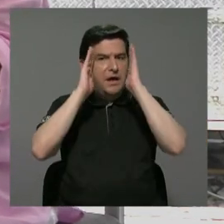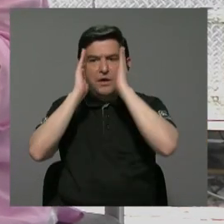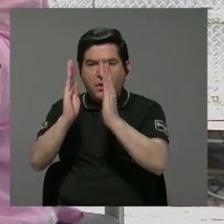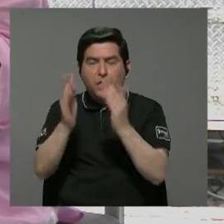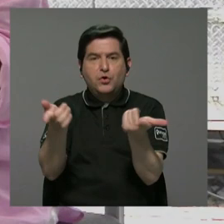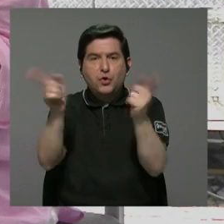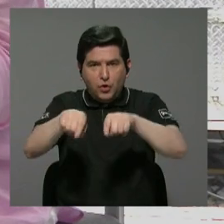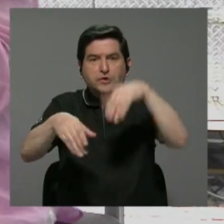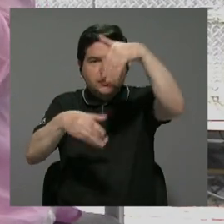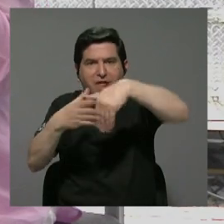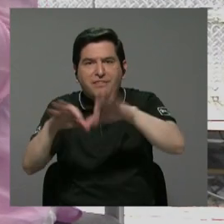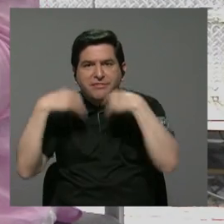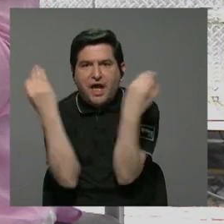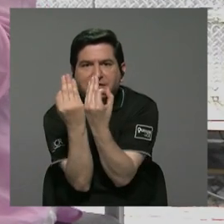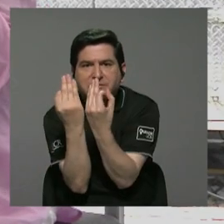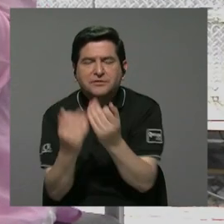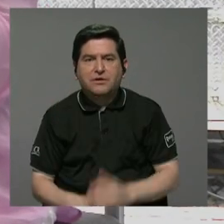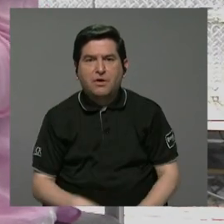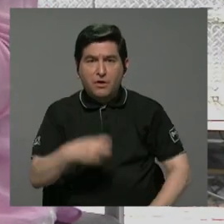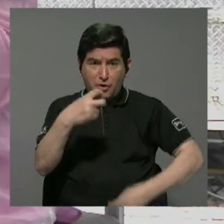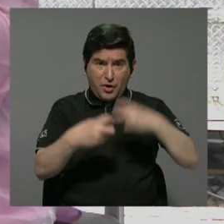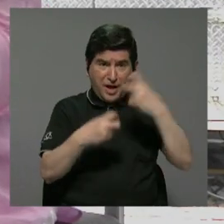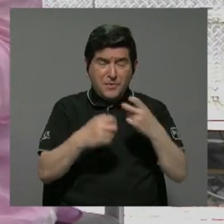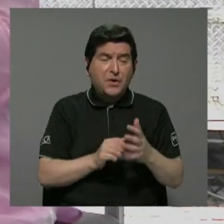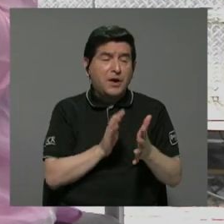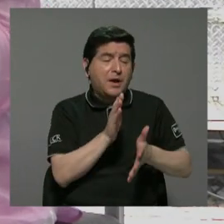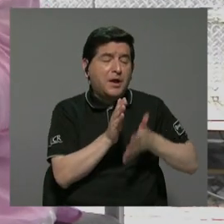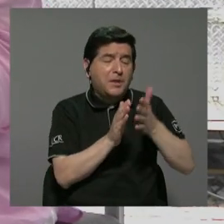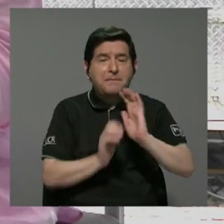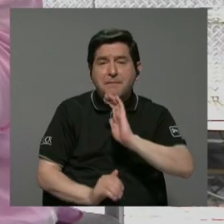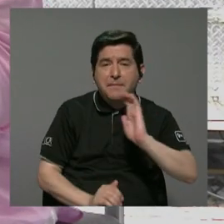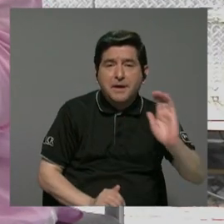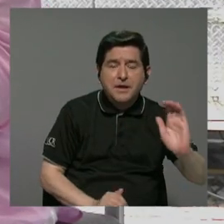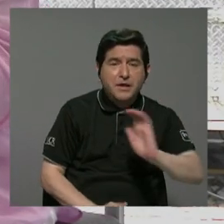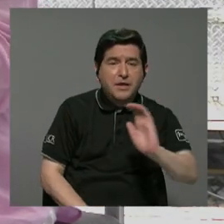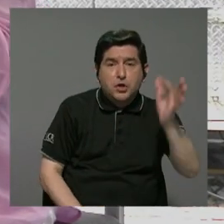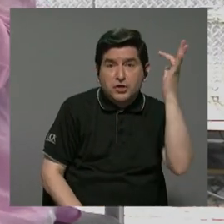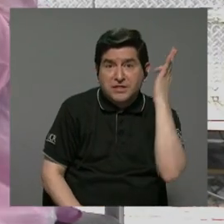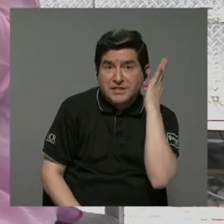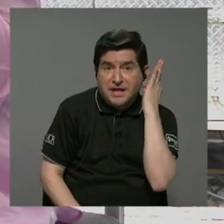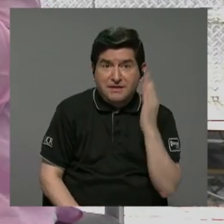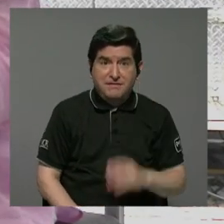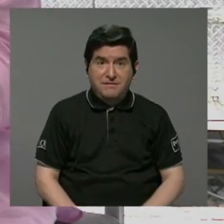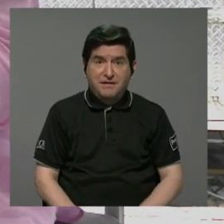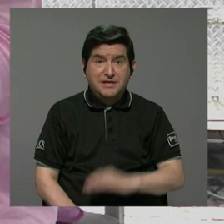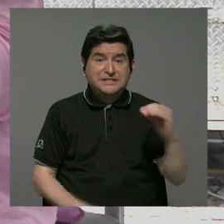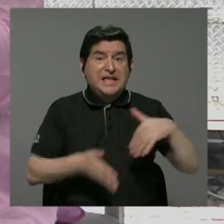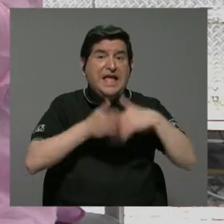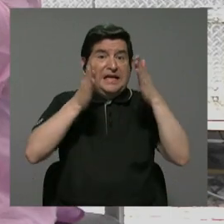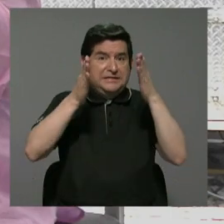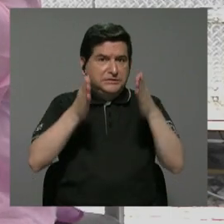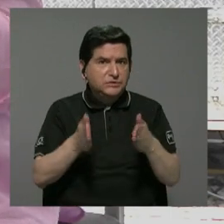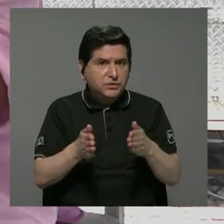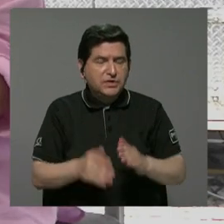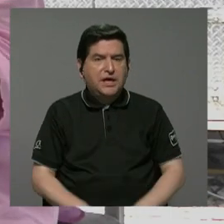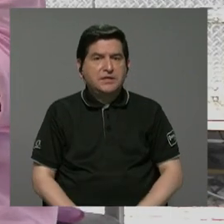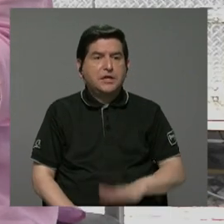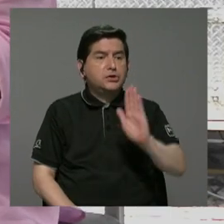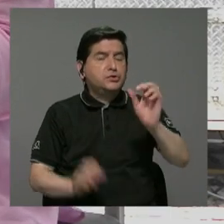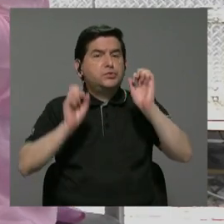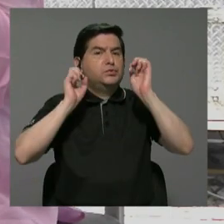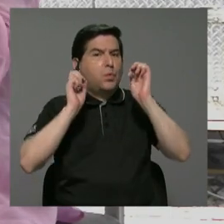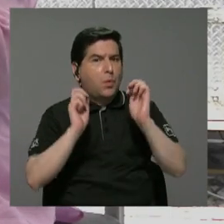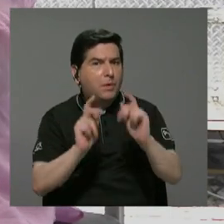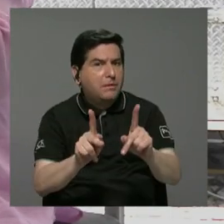lo que pasa en las familias. Y el problema del cuidado de niños y niñas y estudiantes y sus